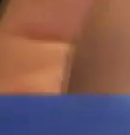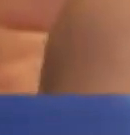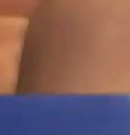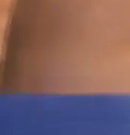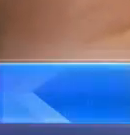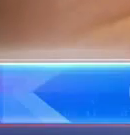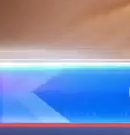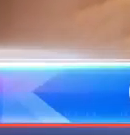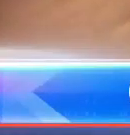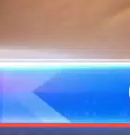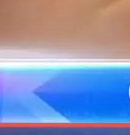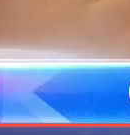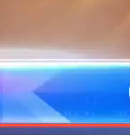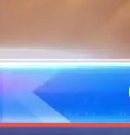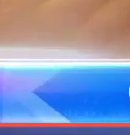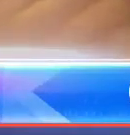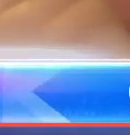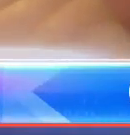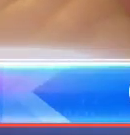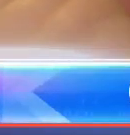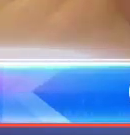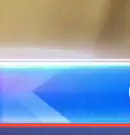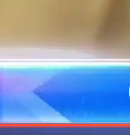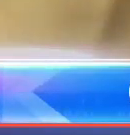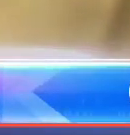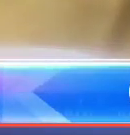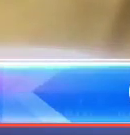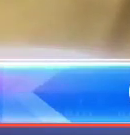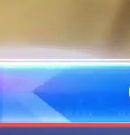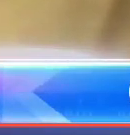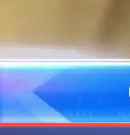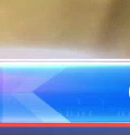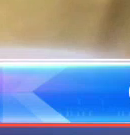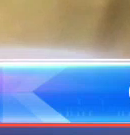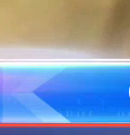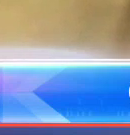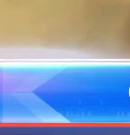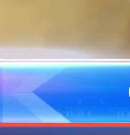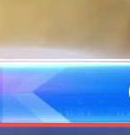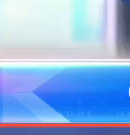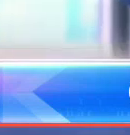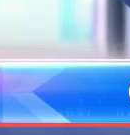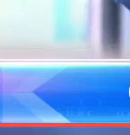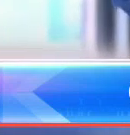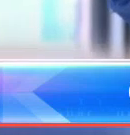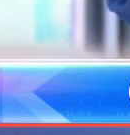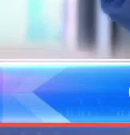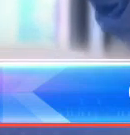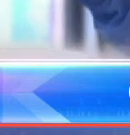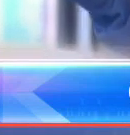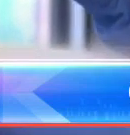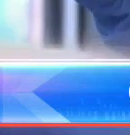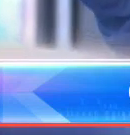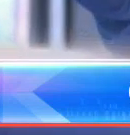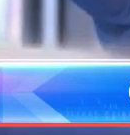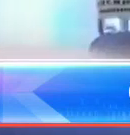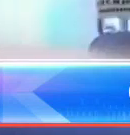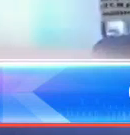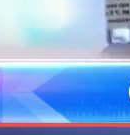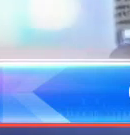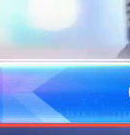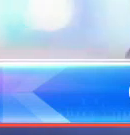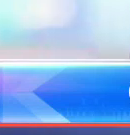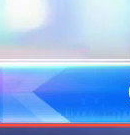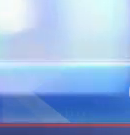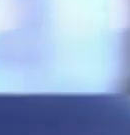Estudios científicos revelarían que no hay contraindicaciones médicas si se aplican dosis de vacunas COVID de